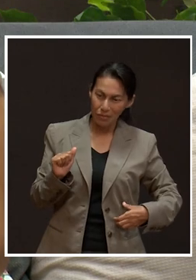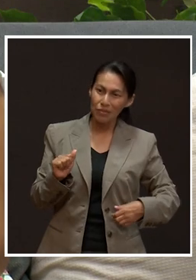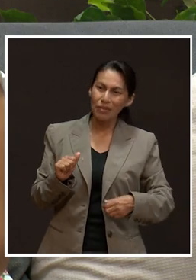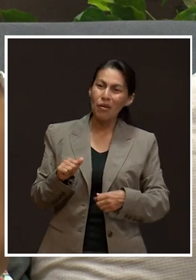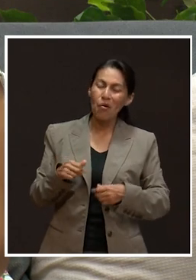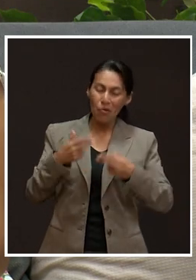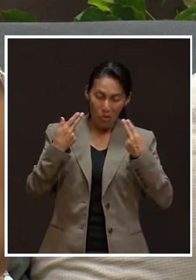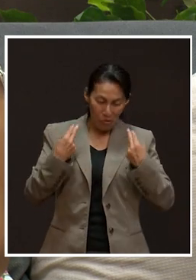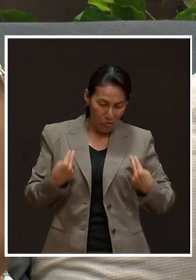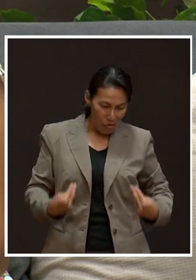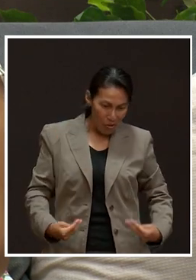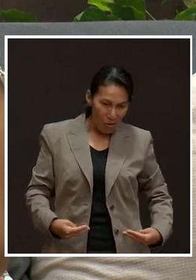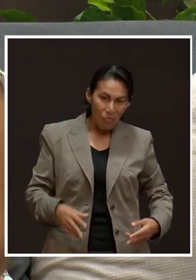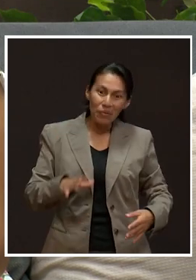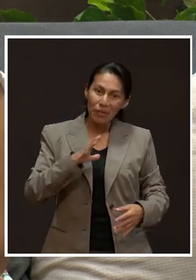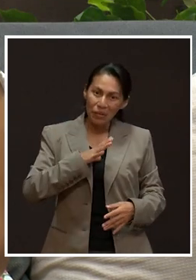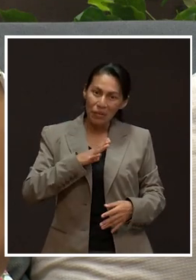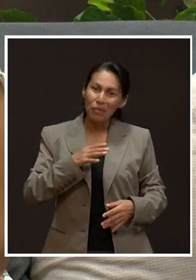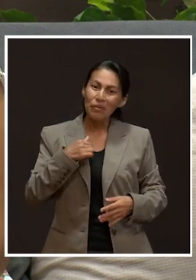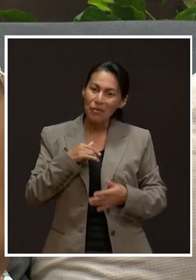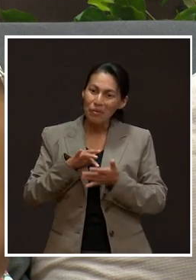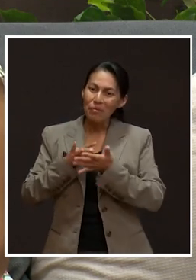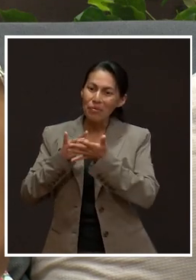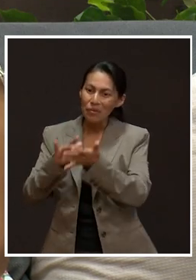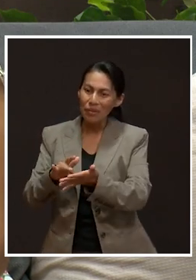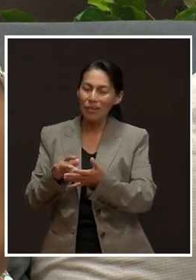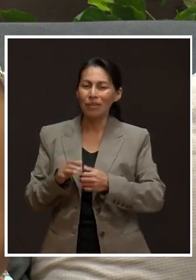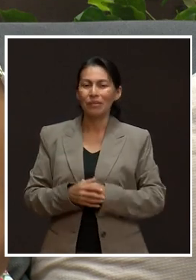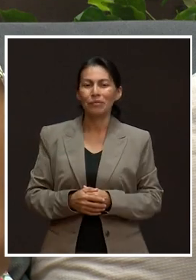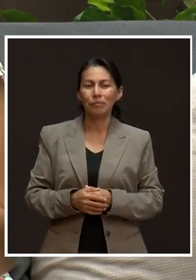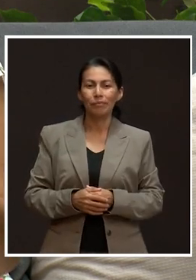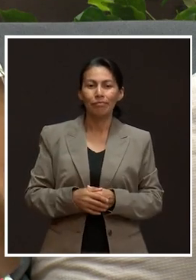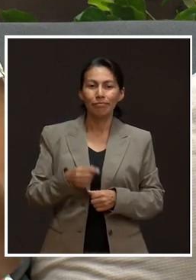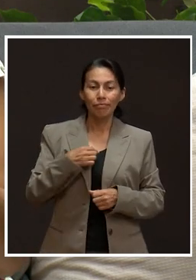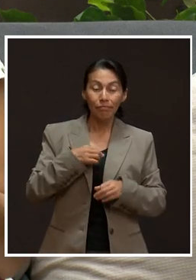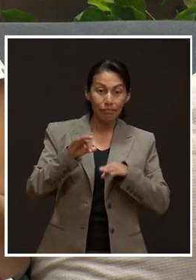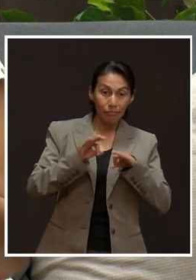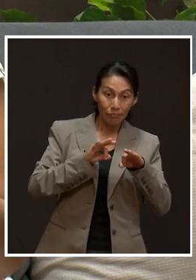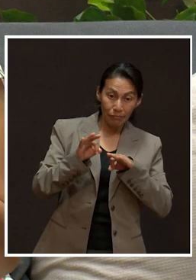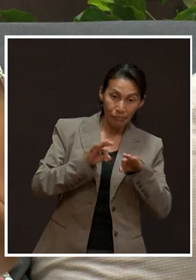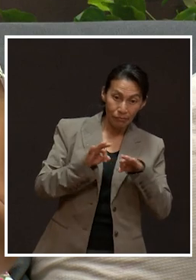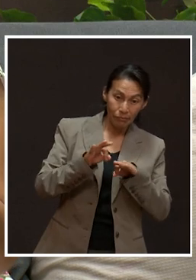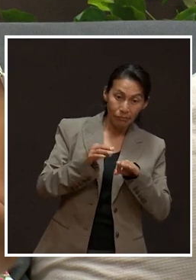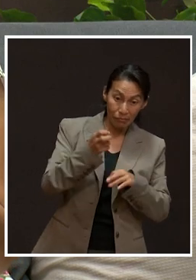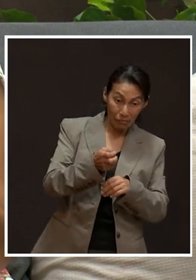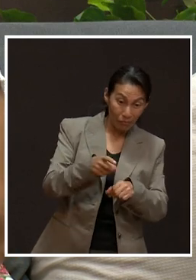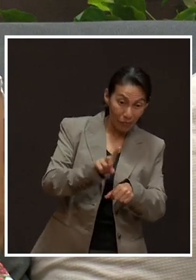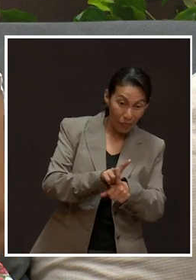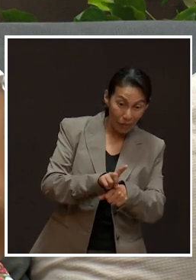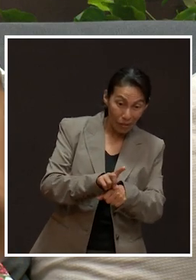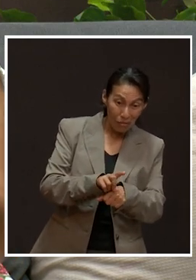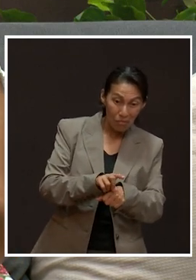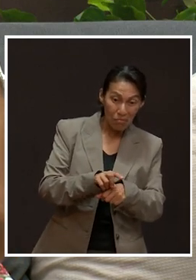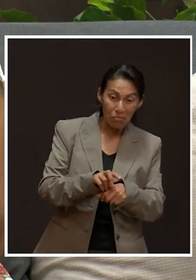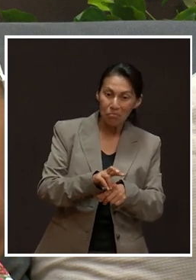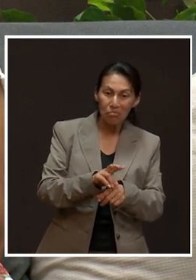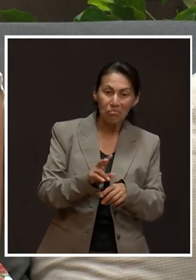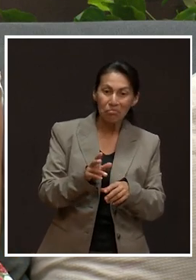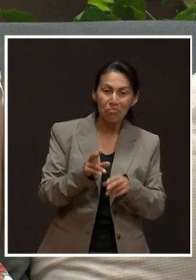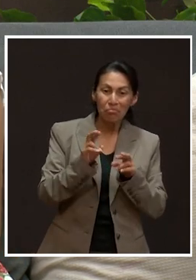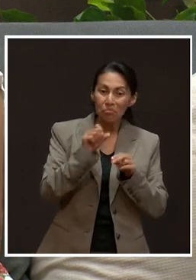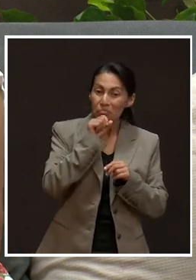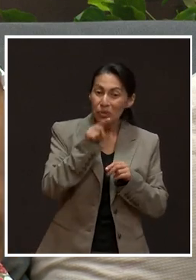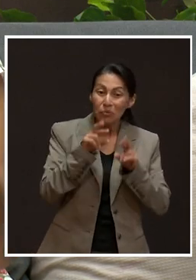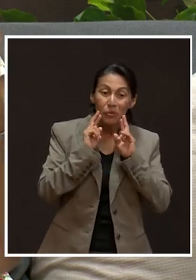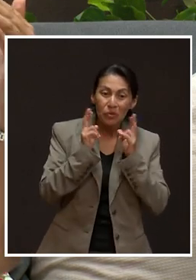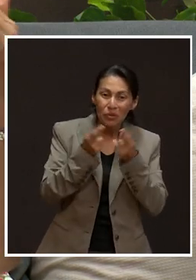aventureritos, que ha provisto todo el uniforme, hasta el día en que de mi trabajo, no cae